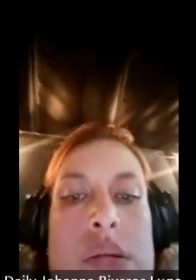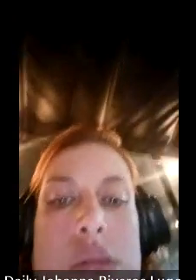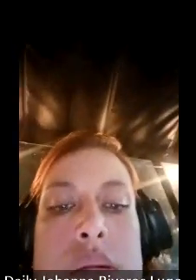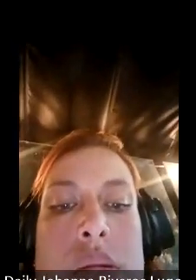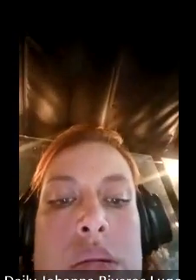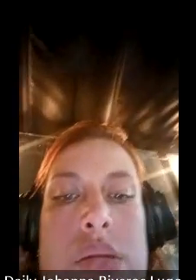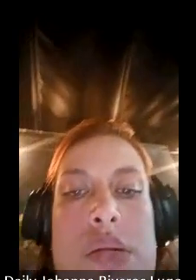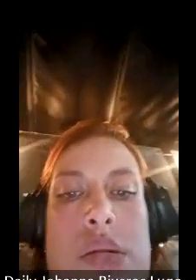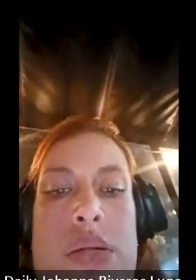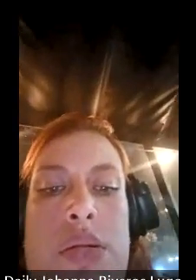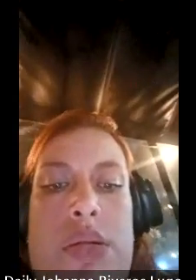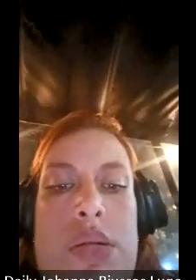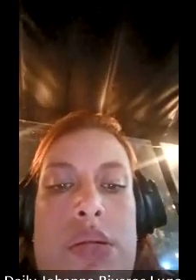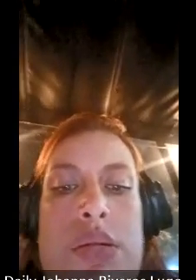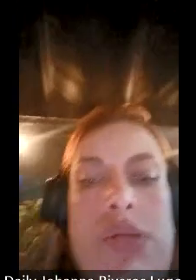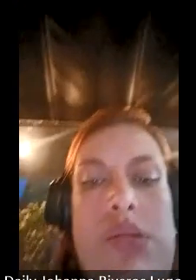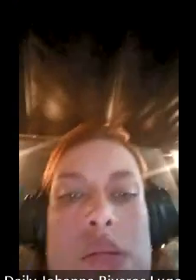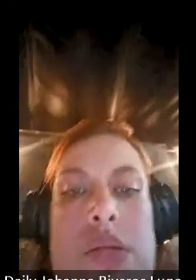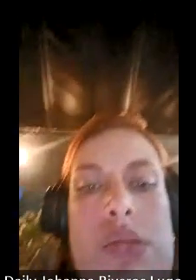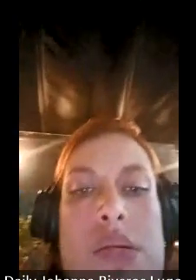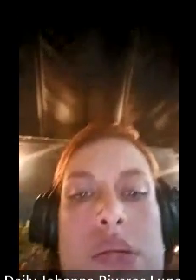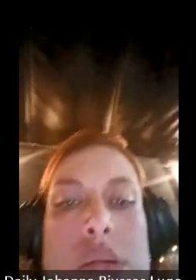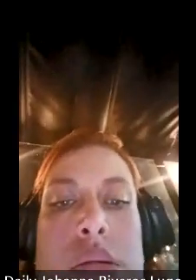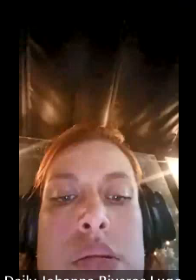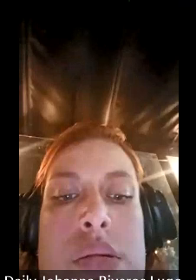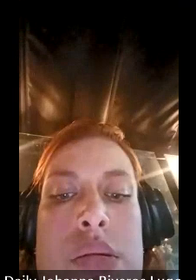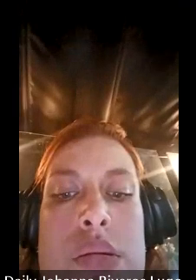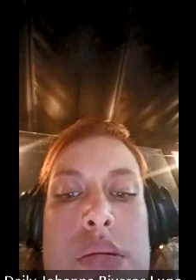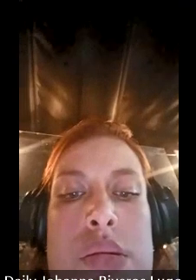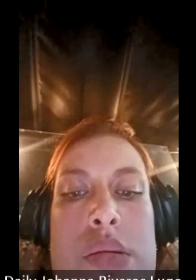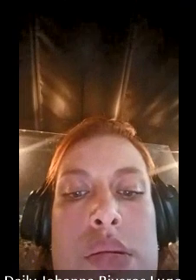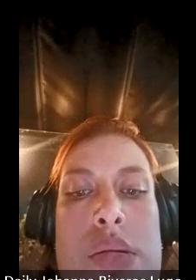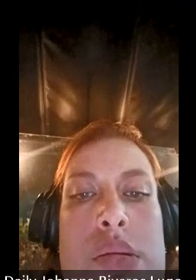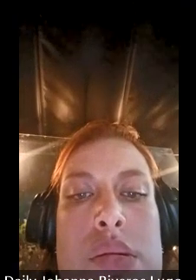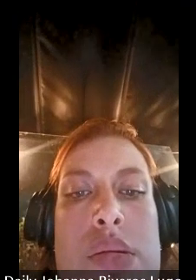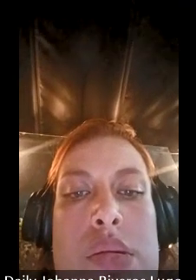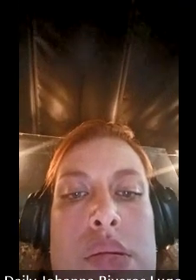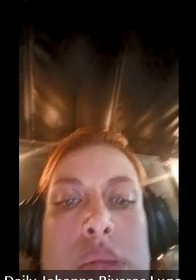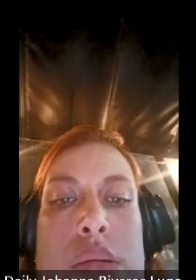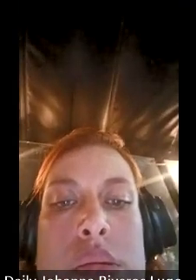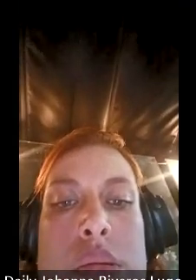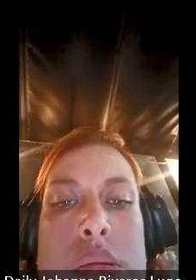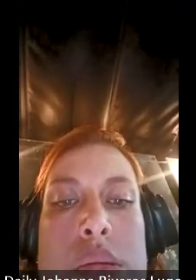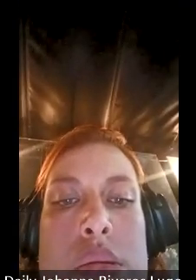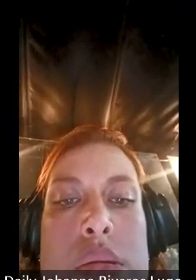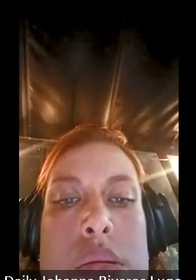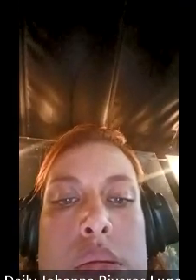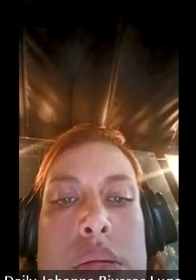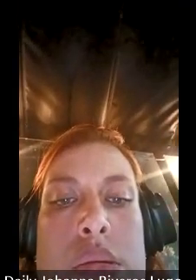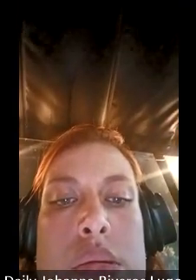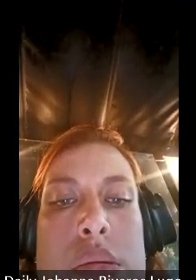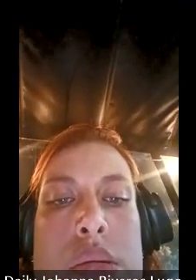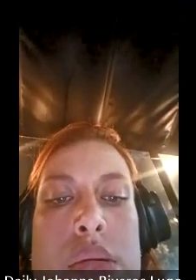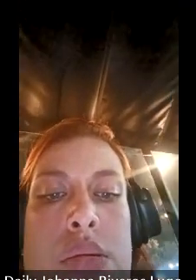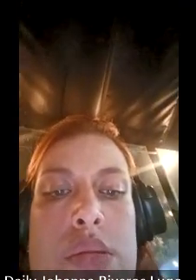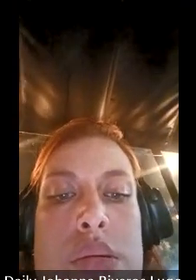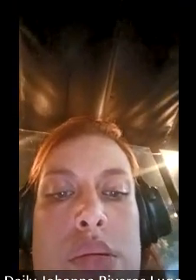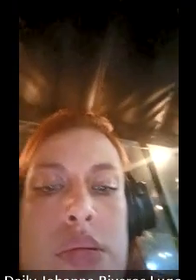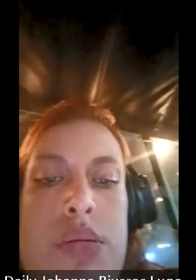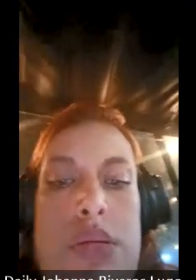y al nivel del mar es de 343 metros sobre segundo al cuadrado. Mm,